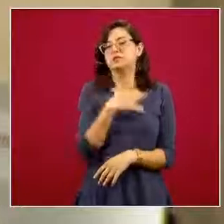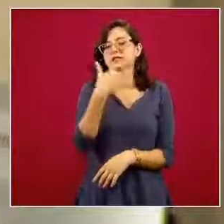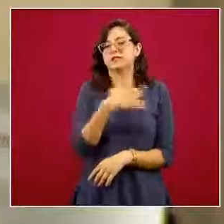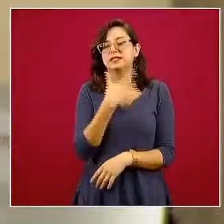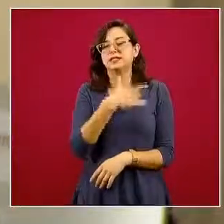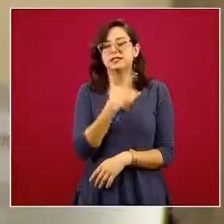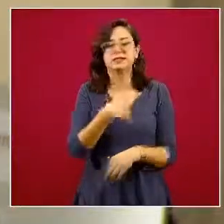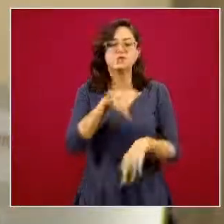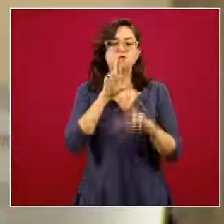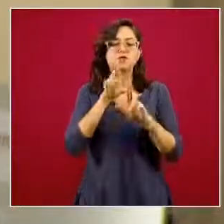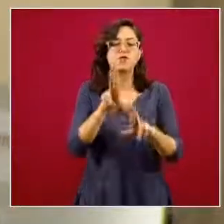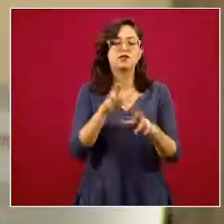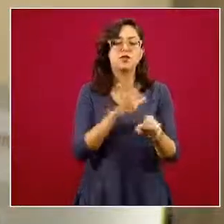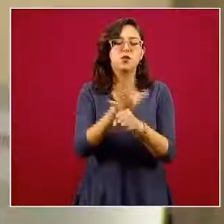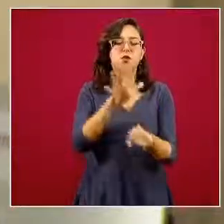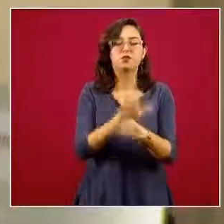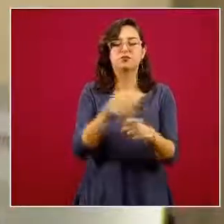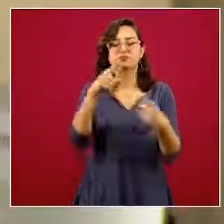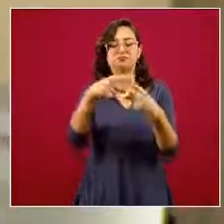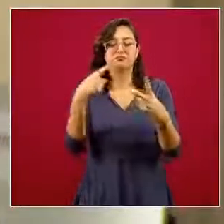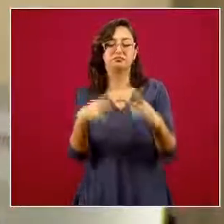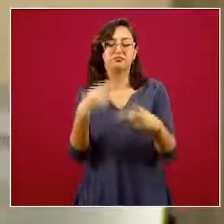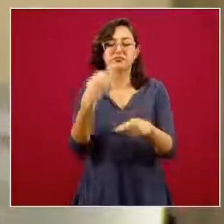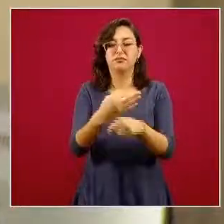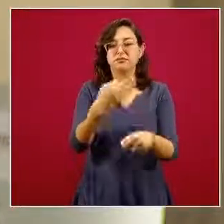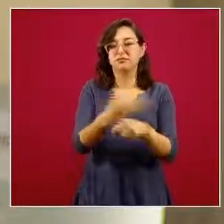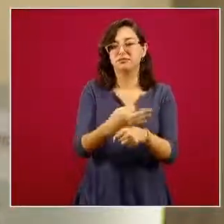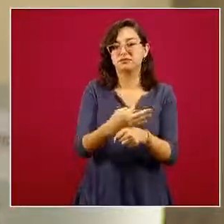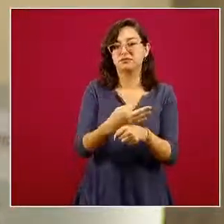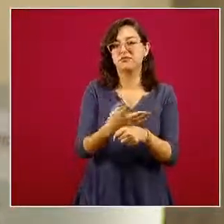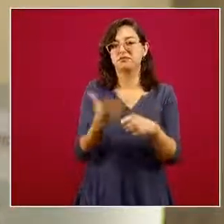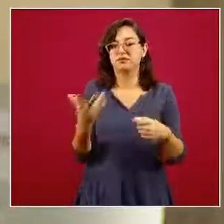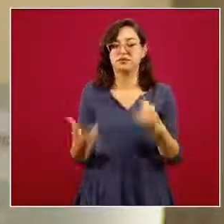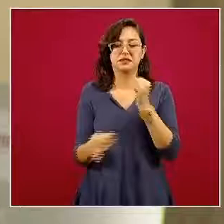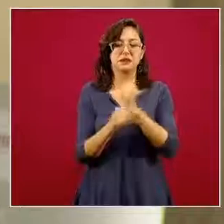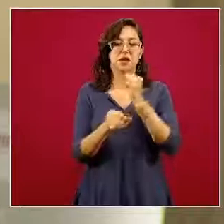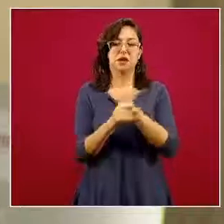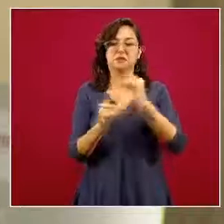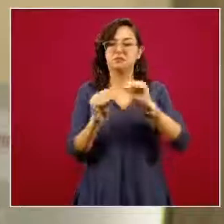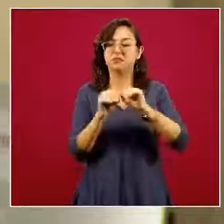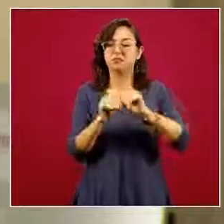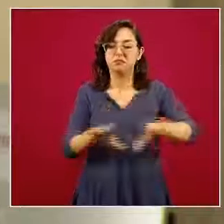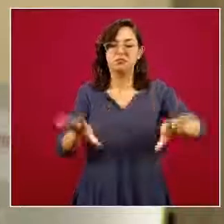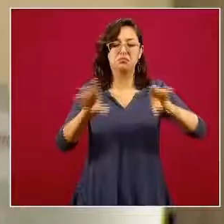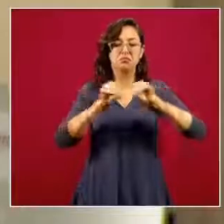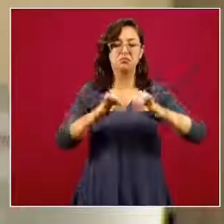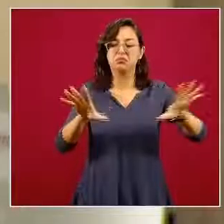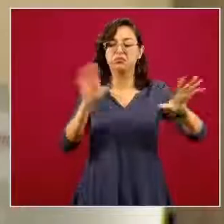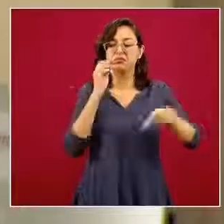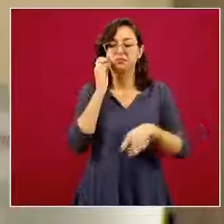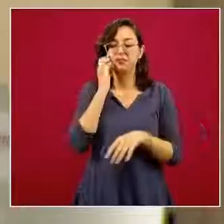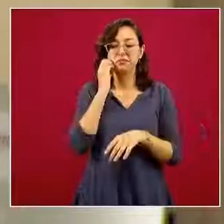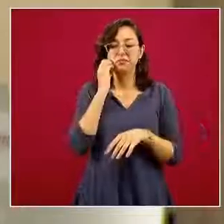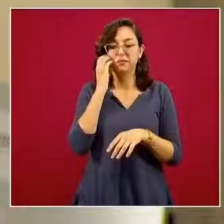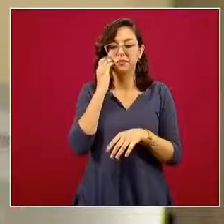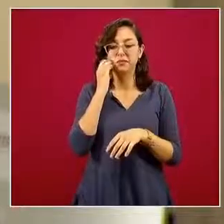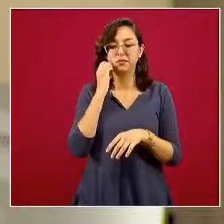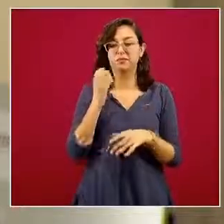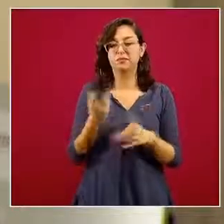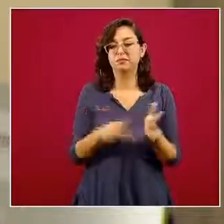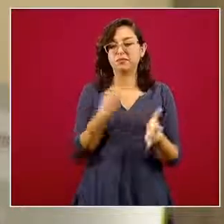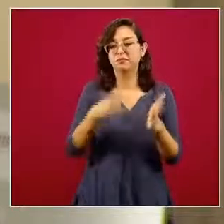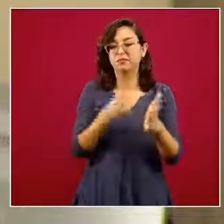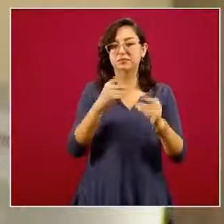¿Cuál sería la respuesta precisamente a estas dos situaciones que ahorita pues realmente han sembrado las redes y que han estado pues ahorita en boga y la han reproducido en